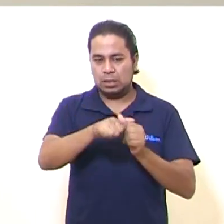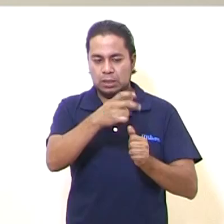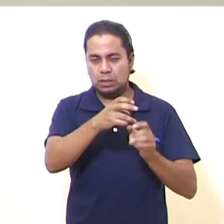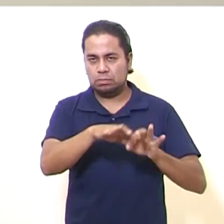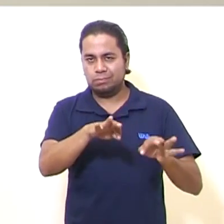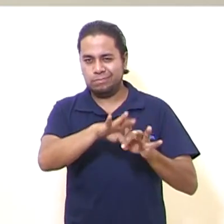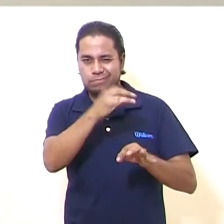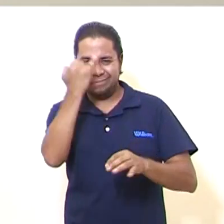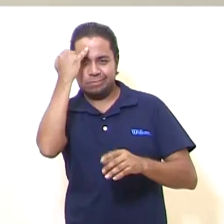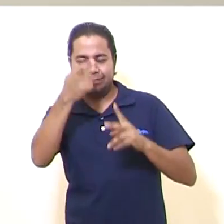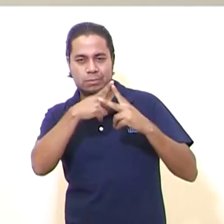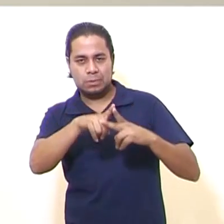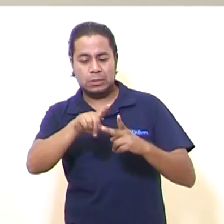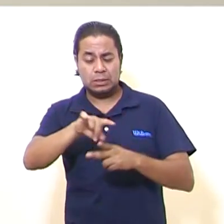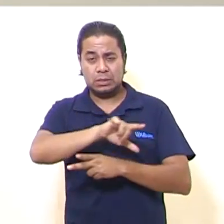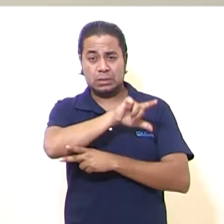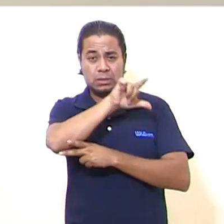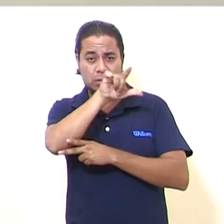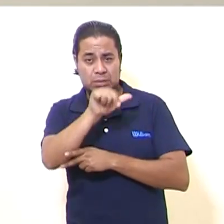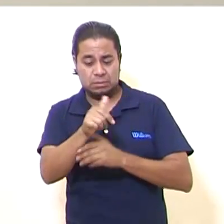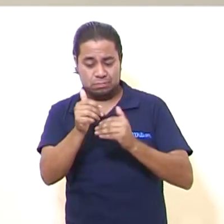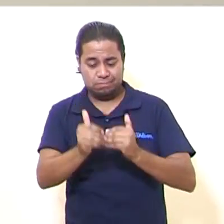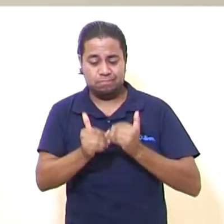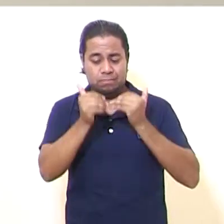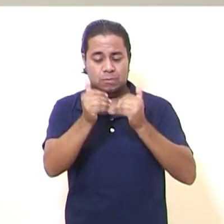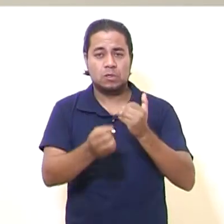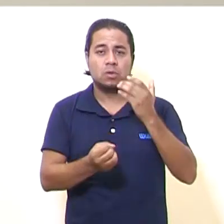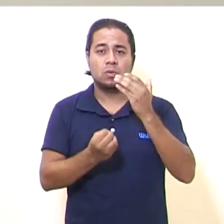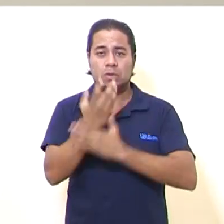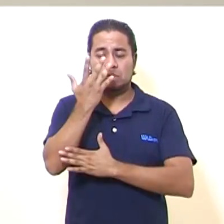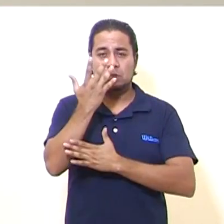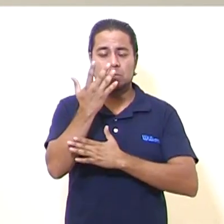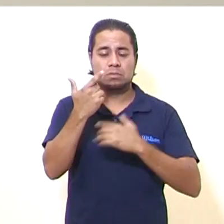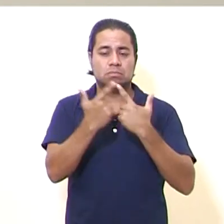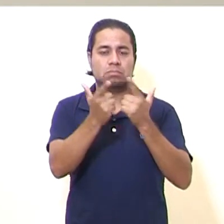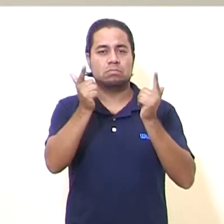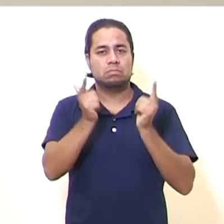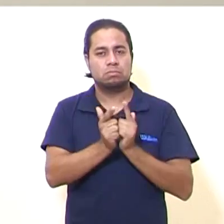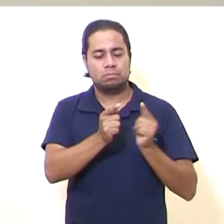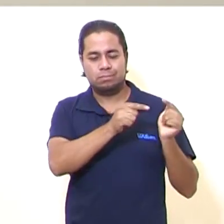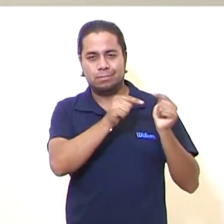Tiempo después llegaron los famosos